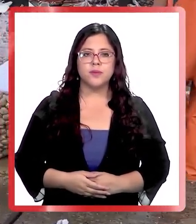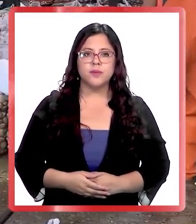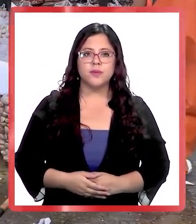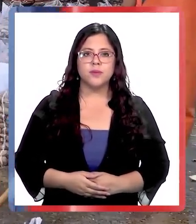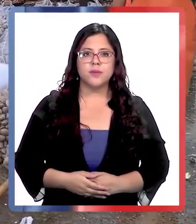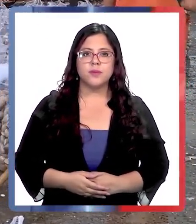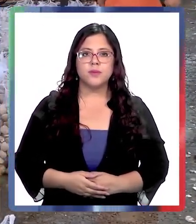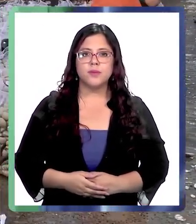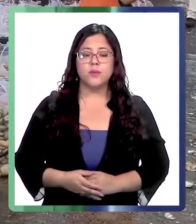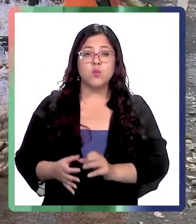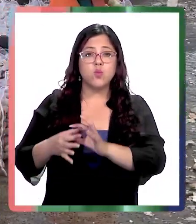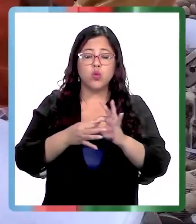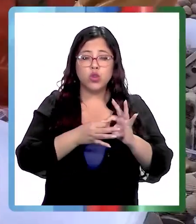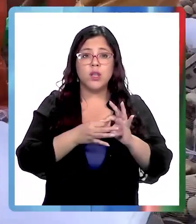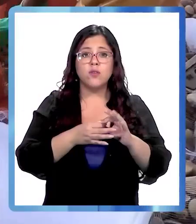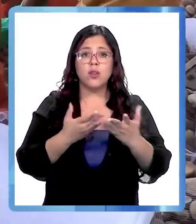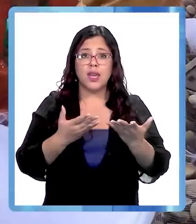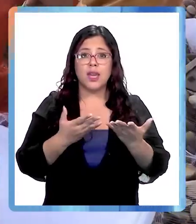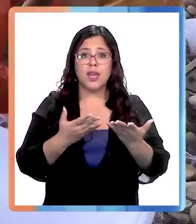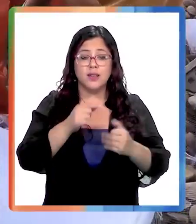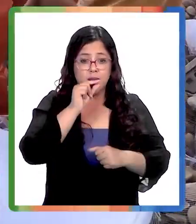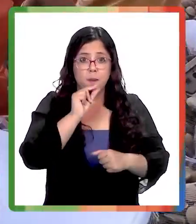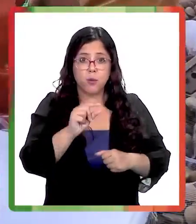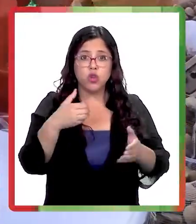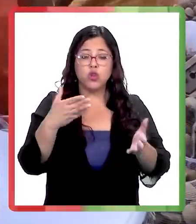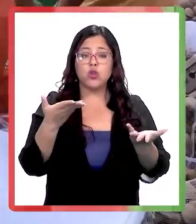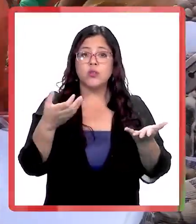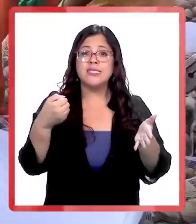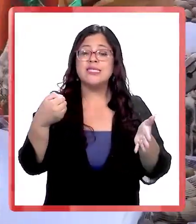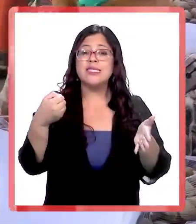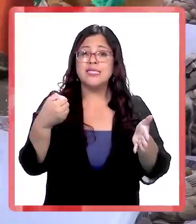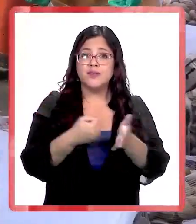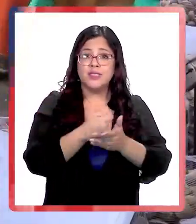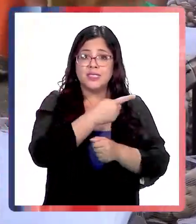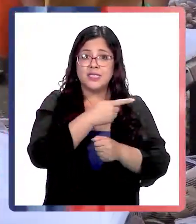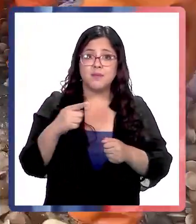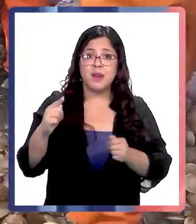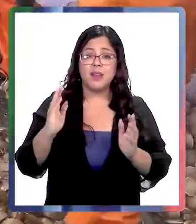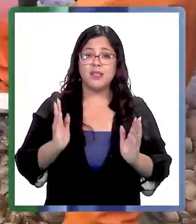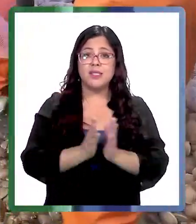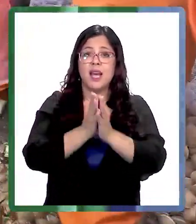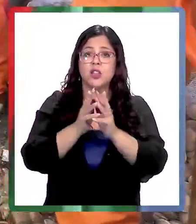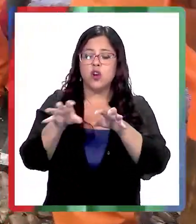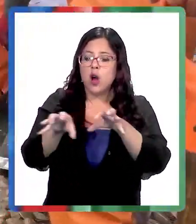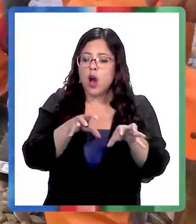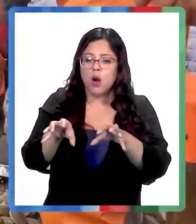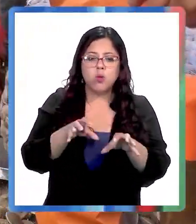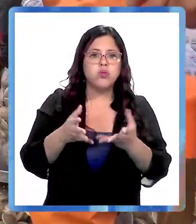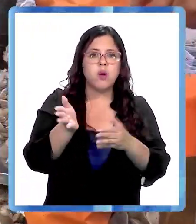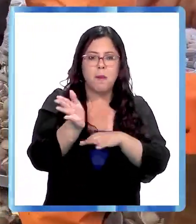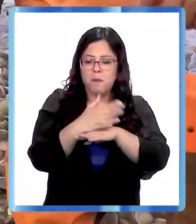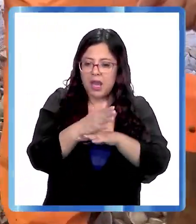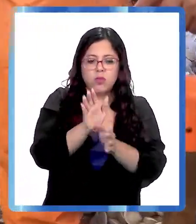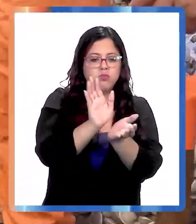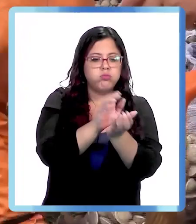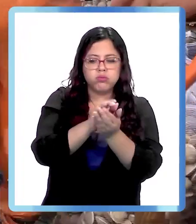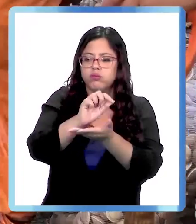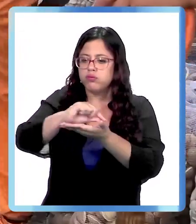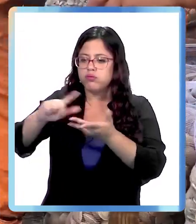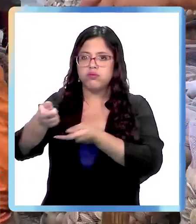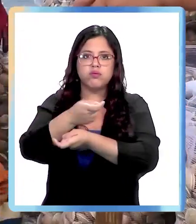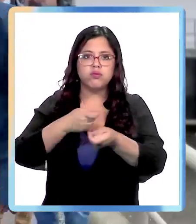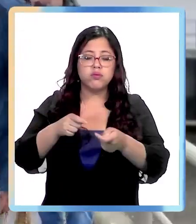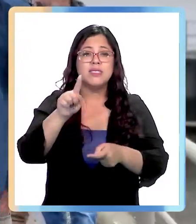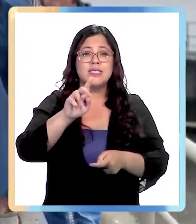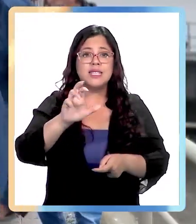Con motivo de la cercanía de la Semana Santa, periodo en el que la demanda de productos marinos aumenta significativamente, la Seremi de Salud de